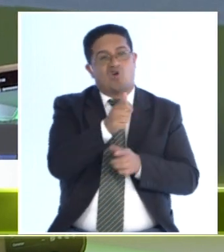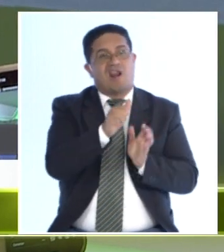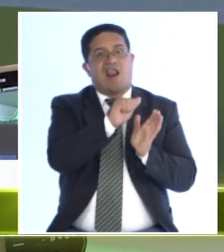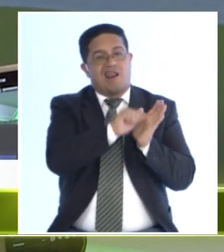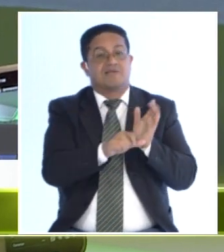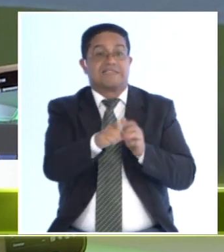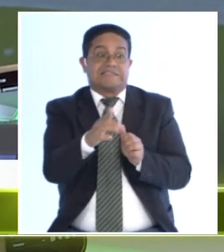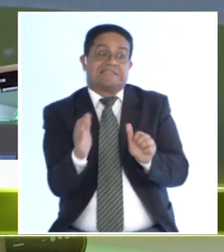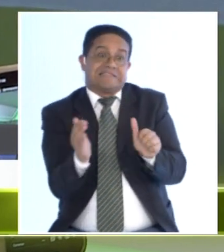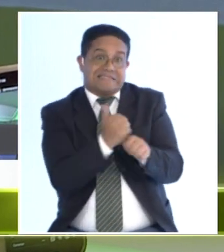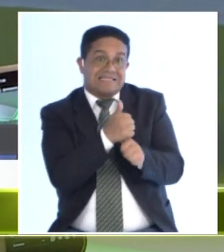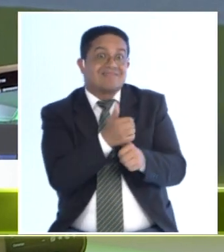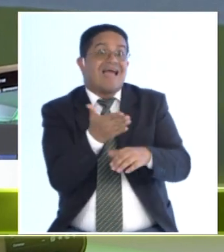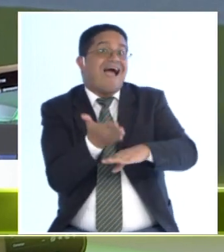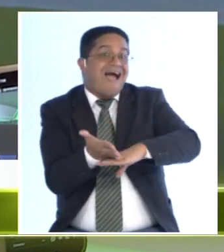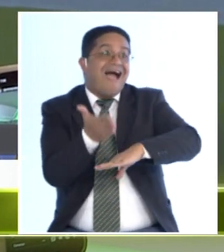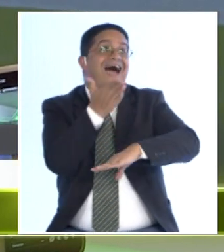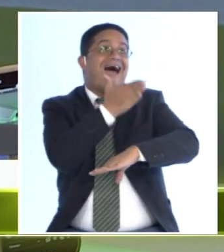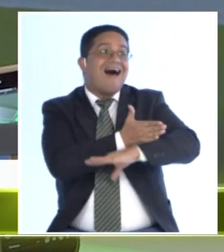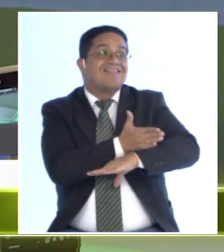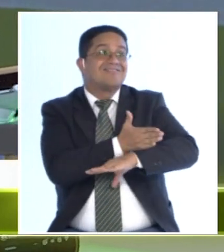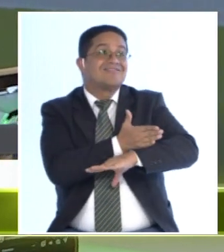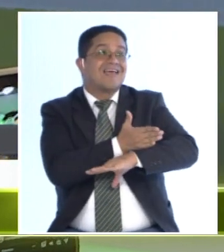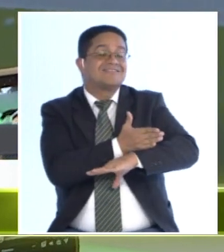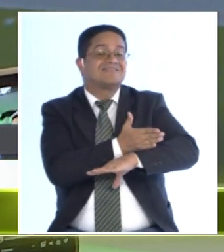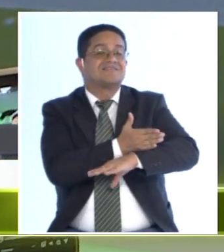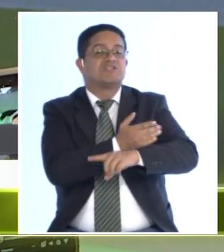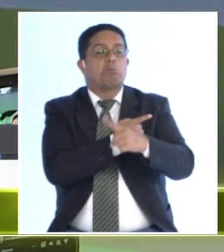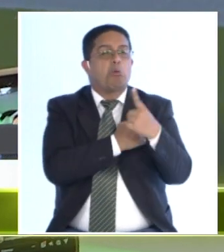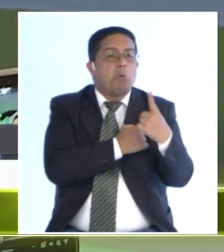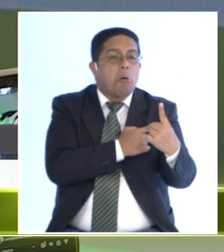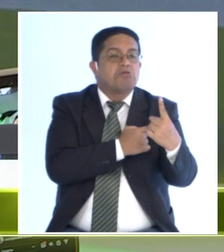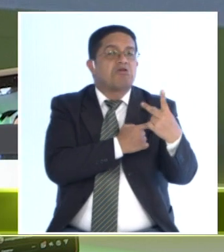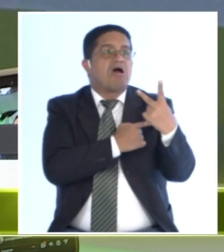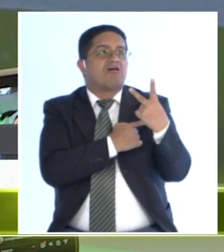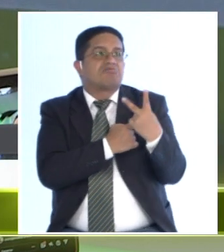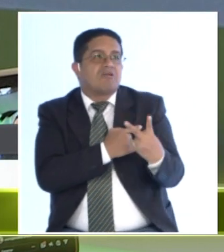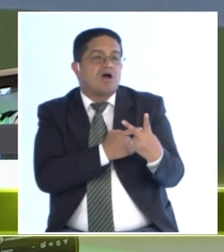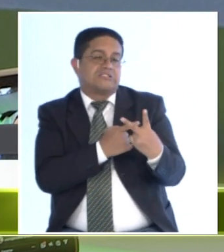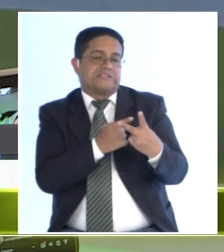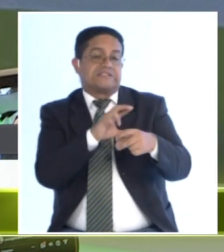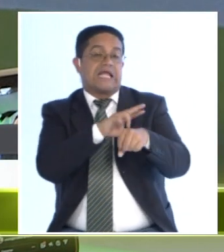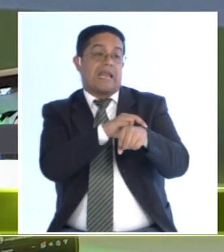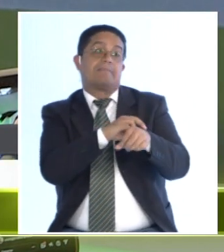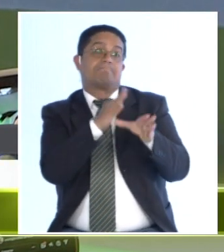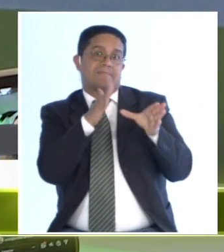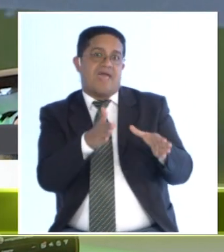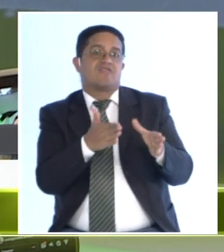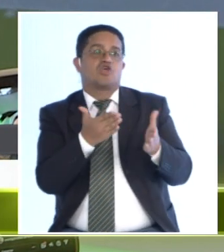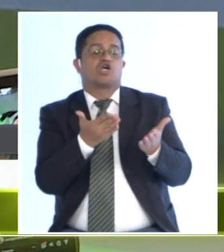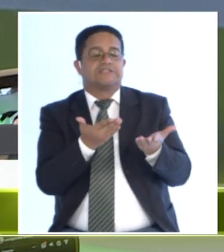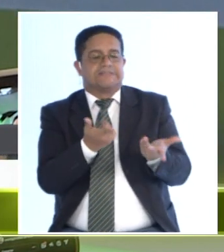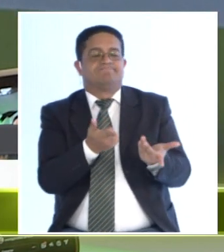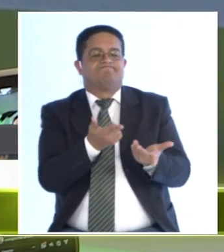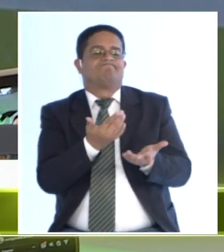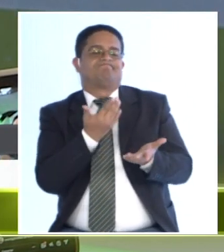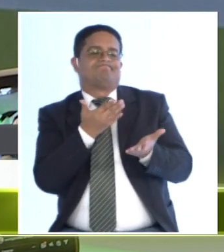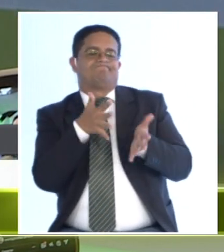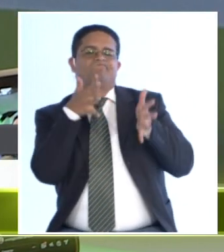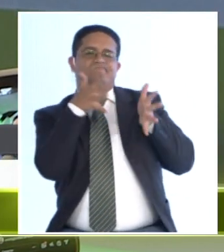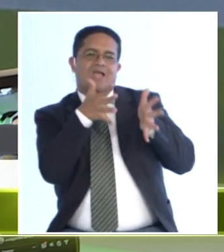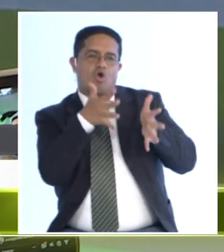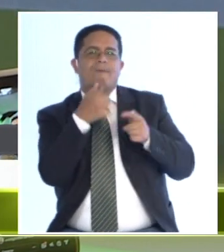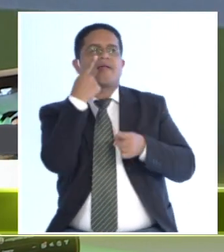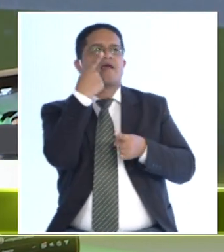detectado en una etapa temprana, es decir, un estadio o fase 1 a 2, usualmente el médico va a sugerir realizar ciertas opciones de tratamiento que